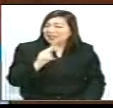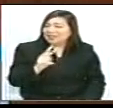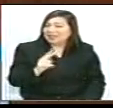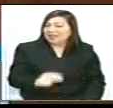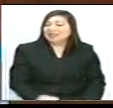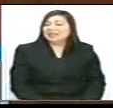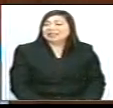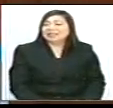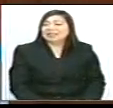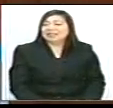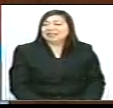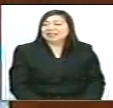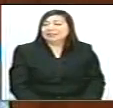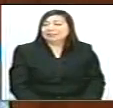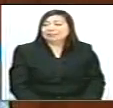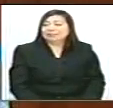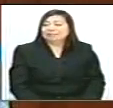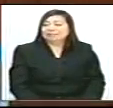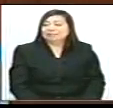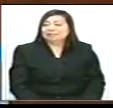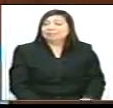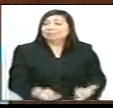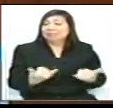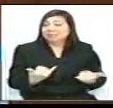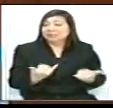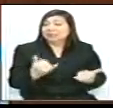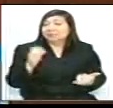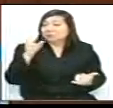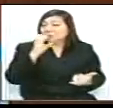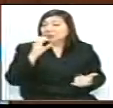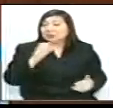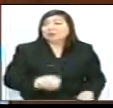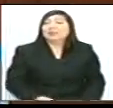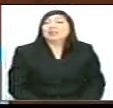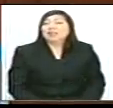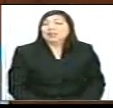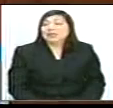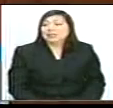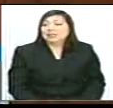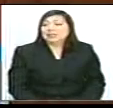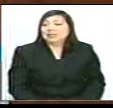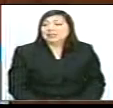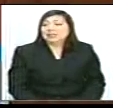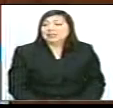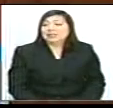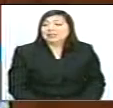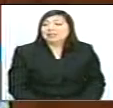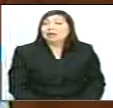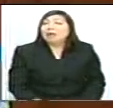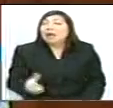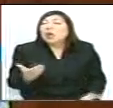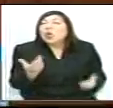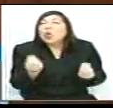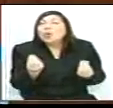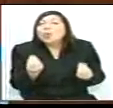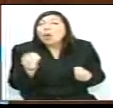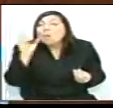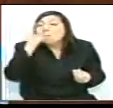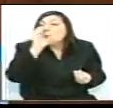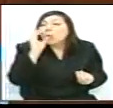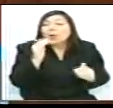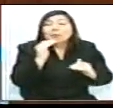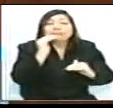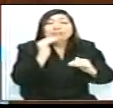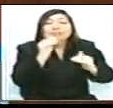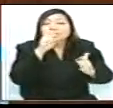como digo, que no tiene ideología. Acá lo que están buscando finalmente es buscar que no haya